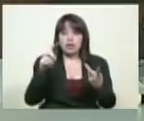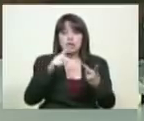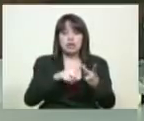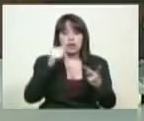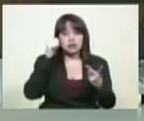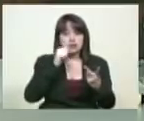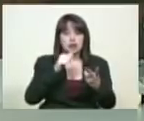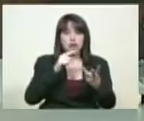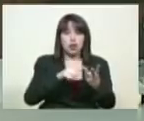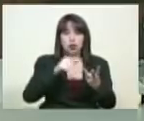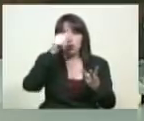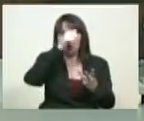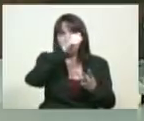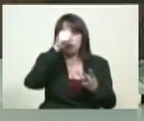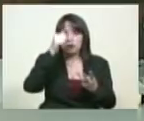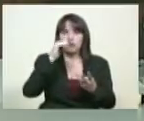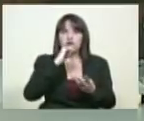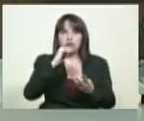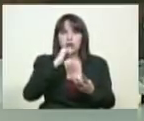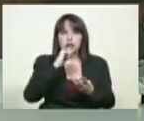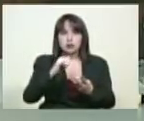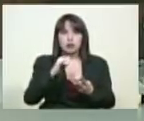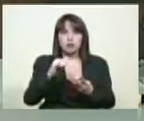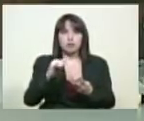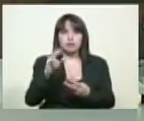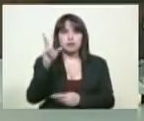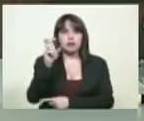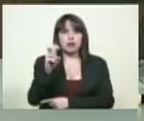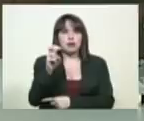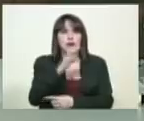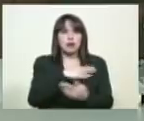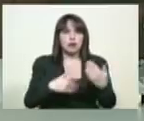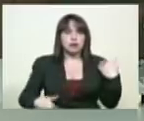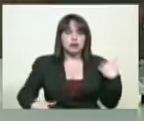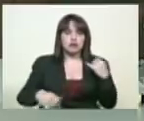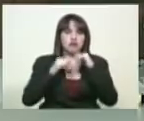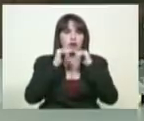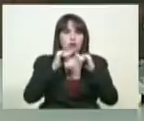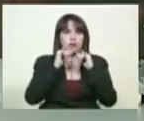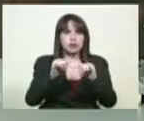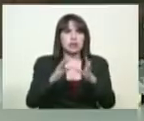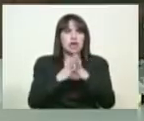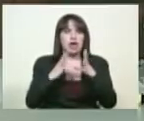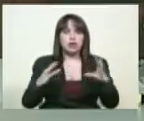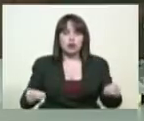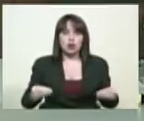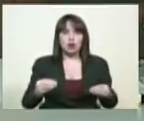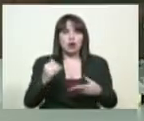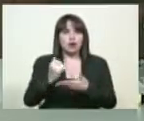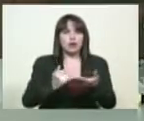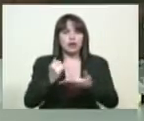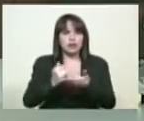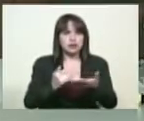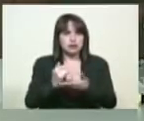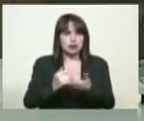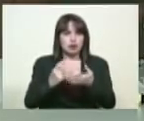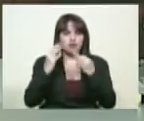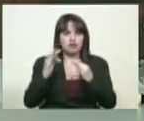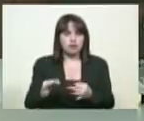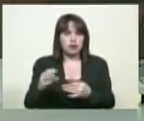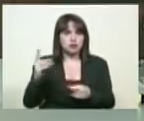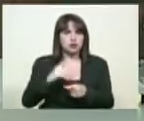de información vicepresidenta debe informarse a todo el que vaya a registrarse a confirmar sus